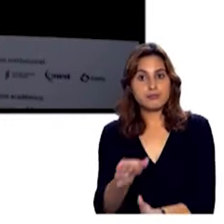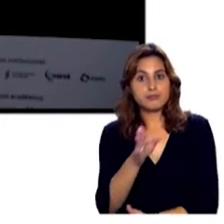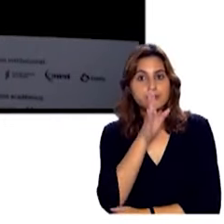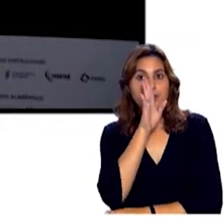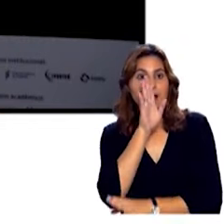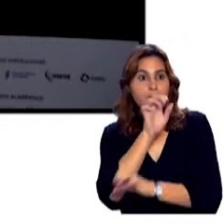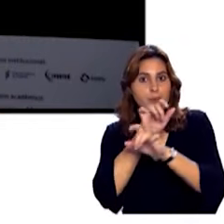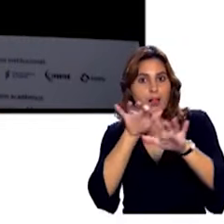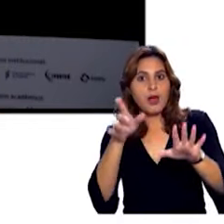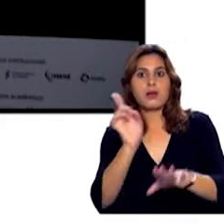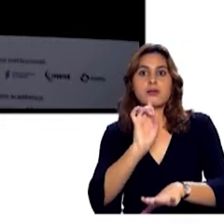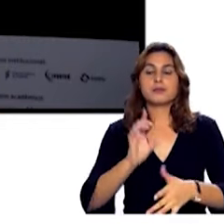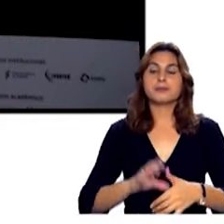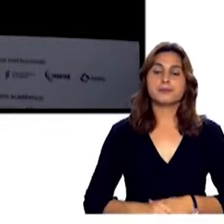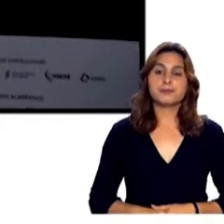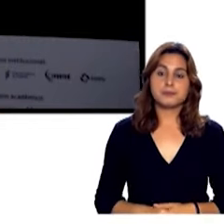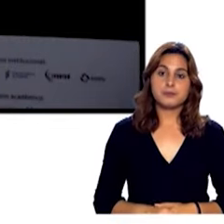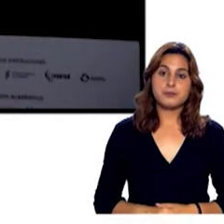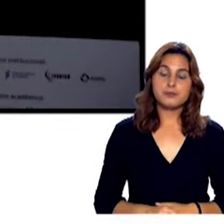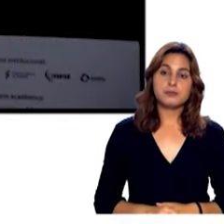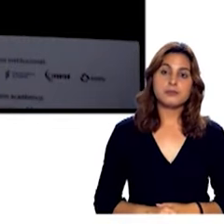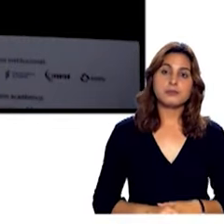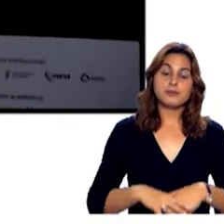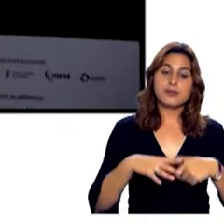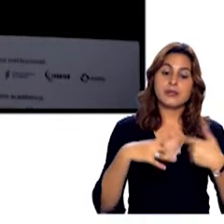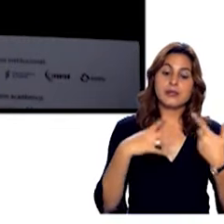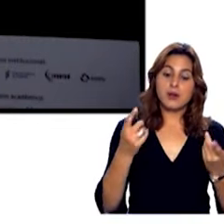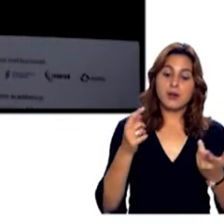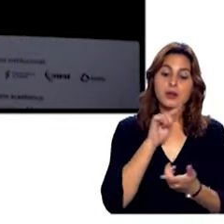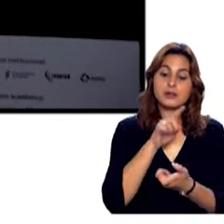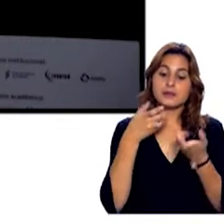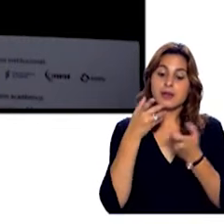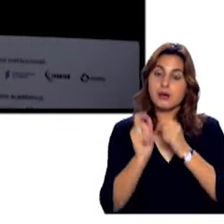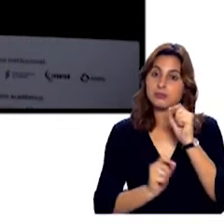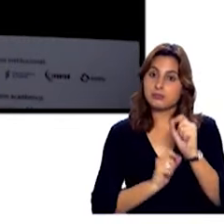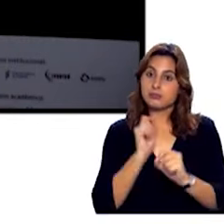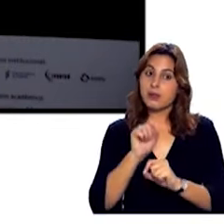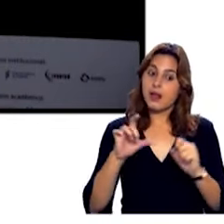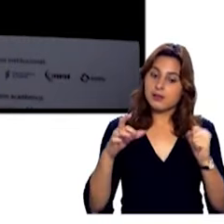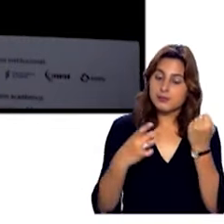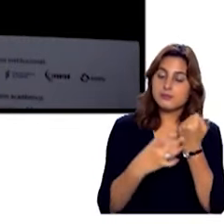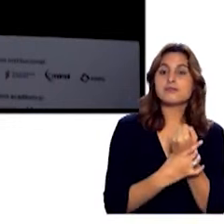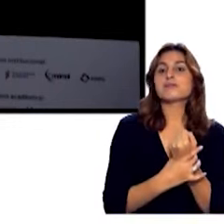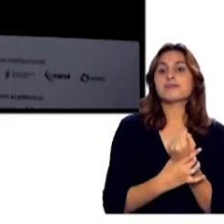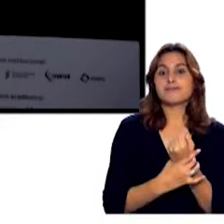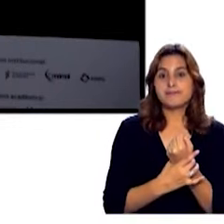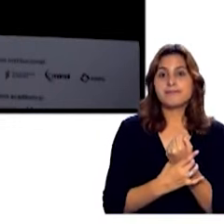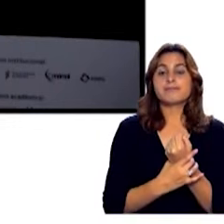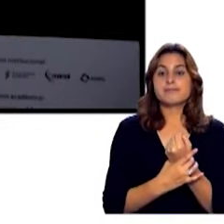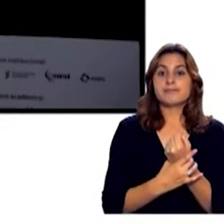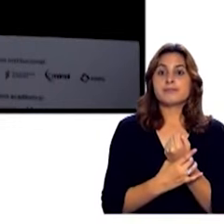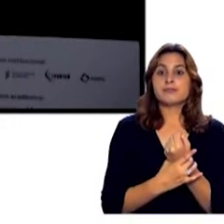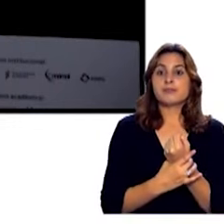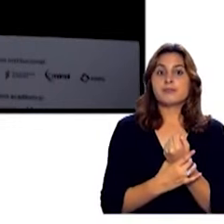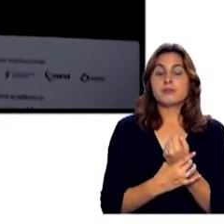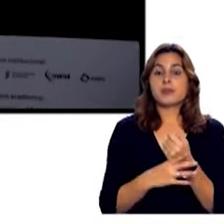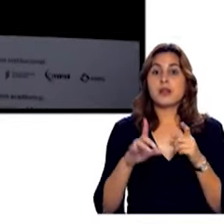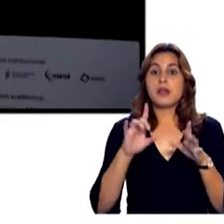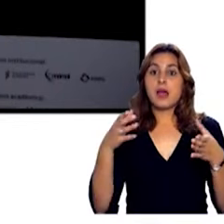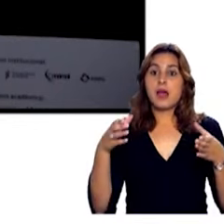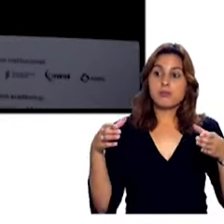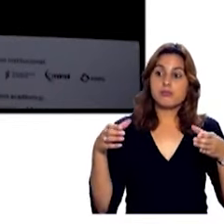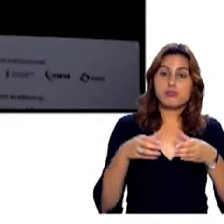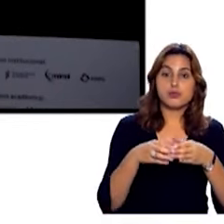entiendo Yo Pretender la Ley asegurar que la voluntad colectiva la voluntad del